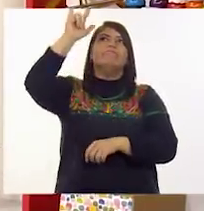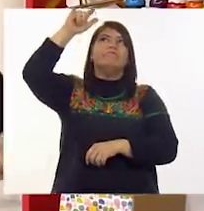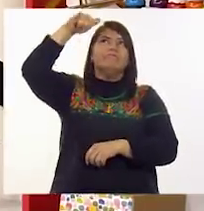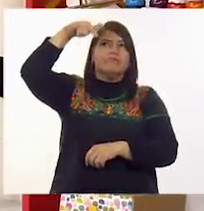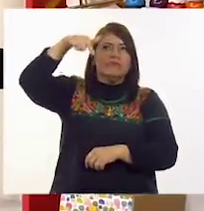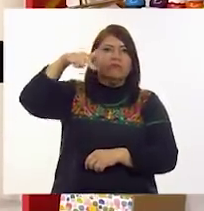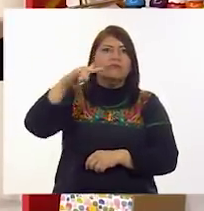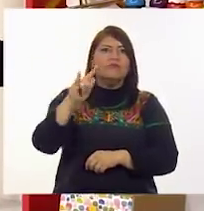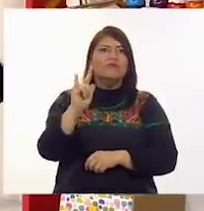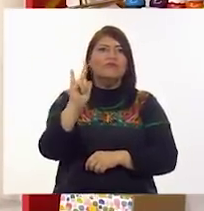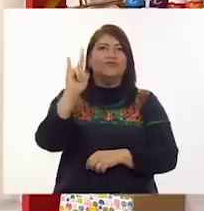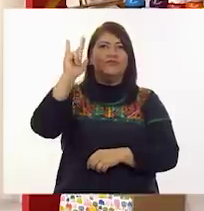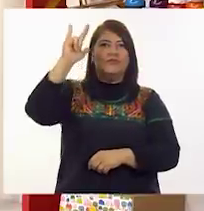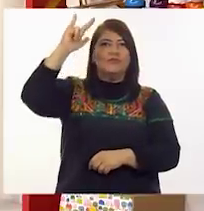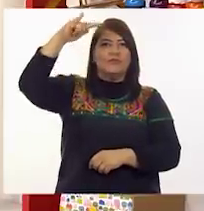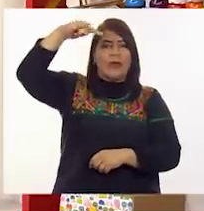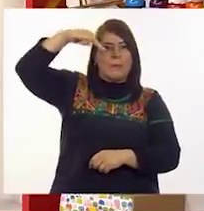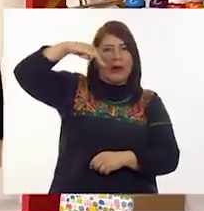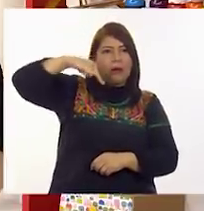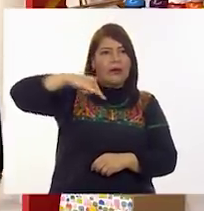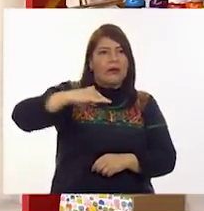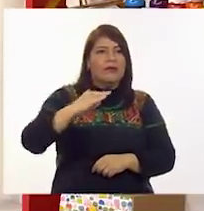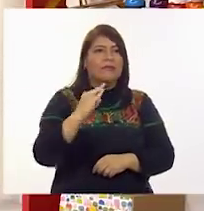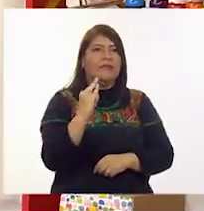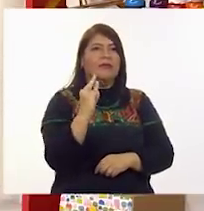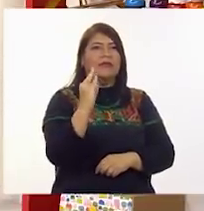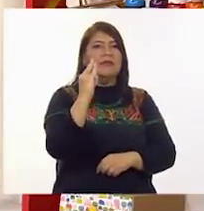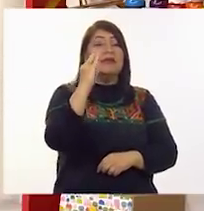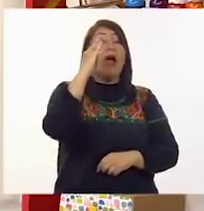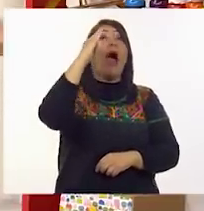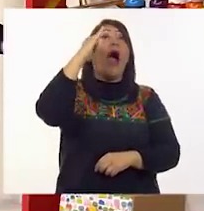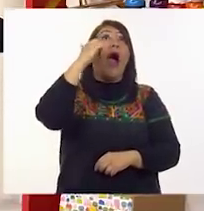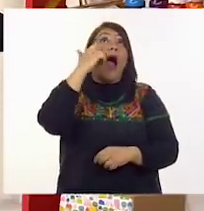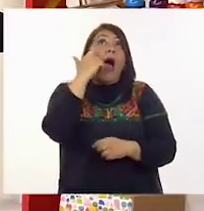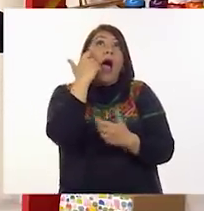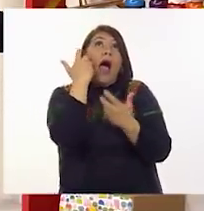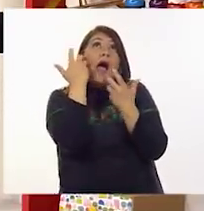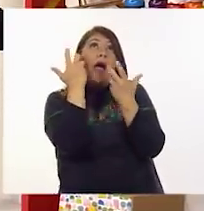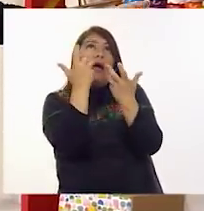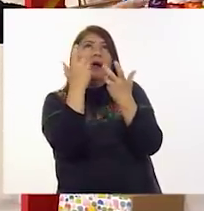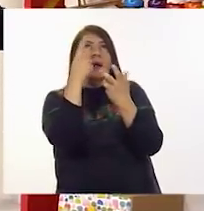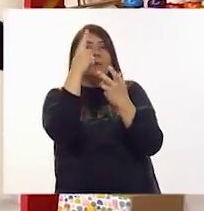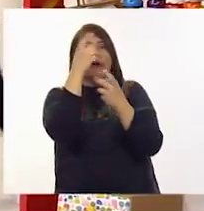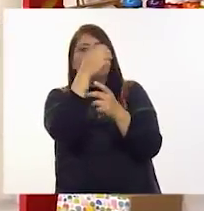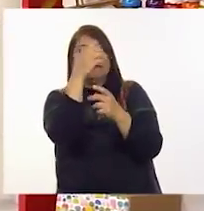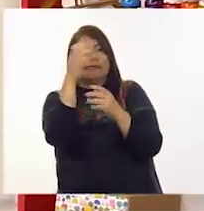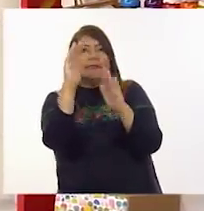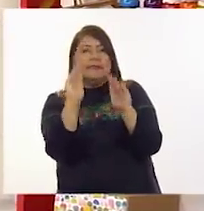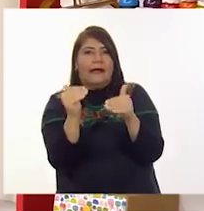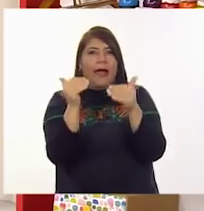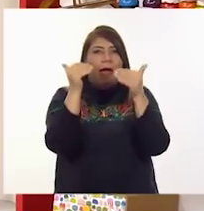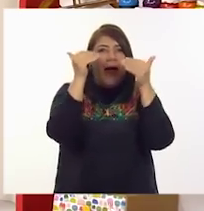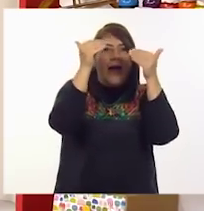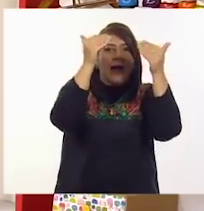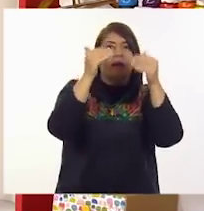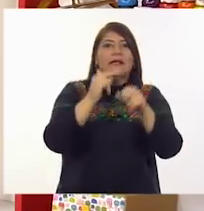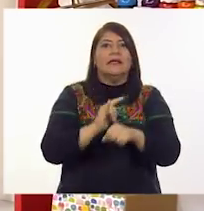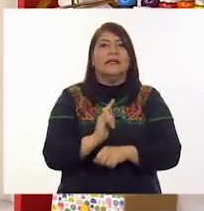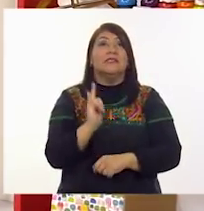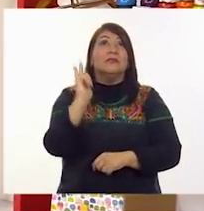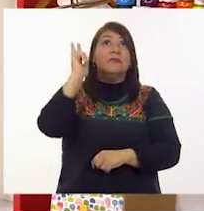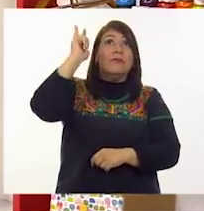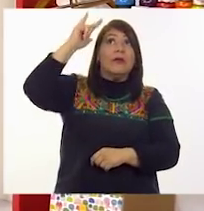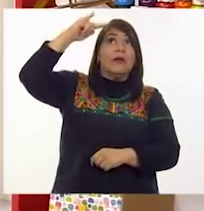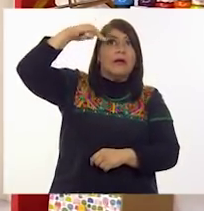y bajaba, y subía y bajaba, y al cielo quería llegar.